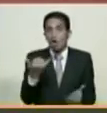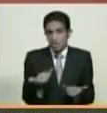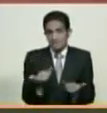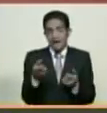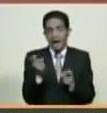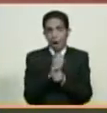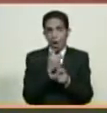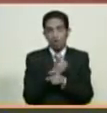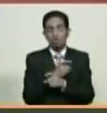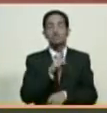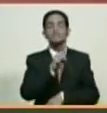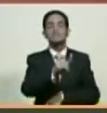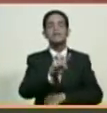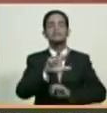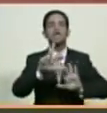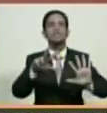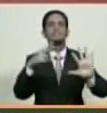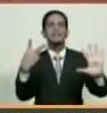187 noticias.